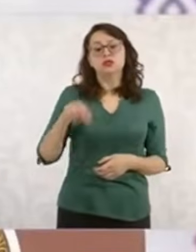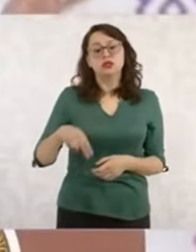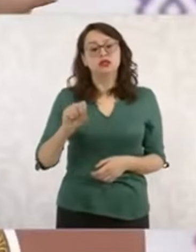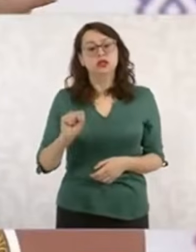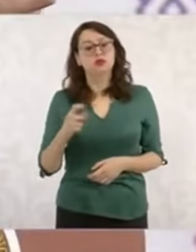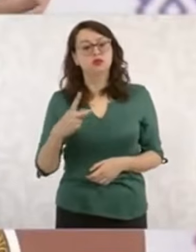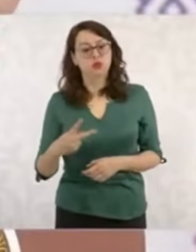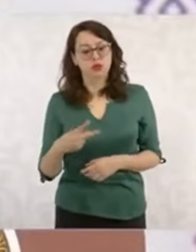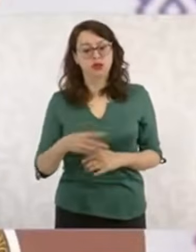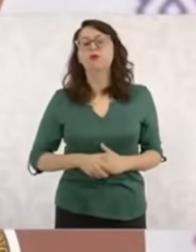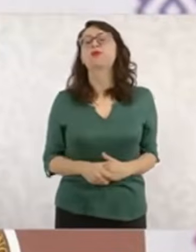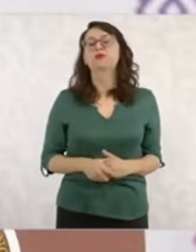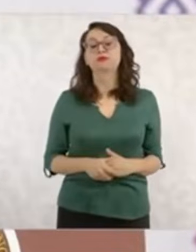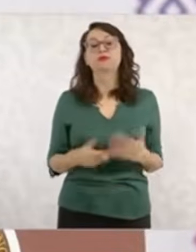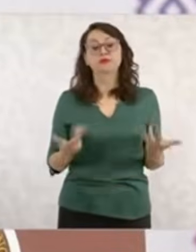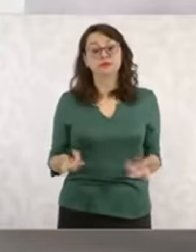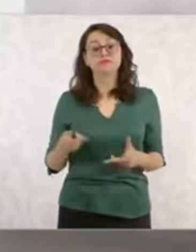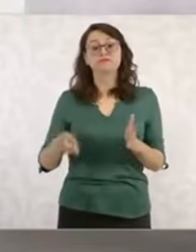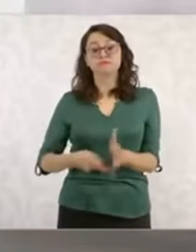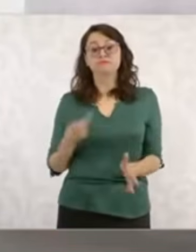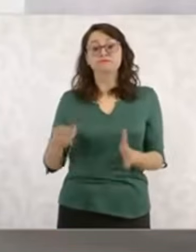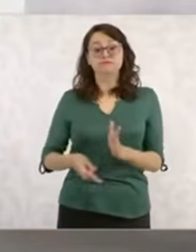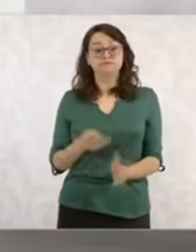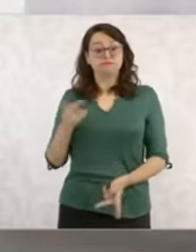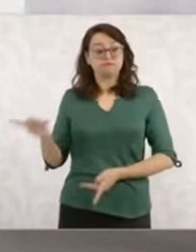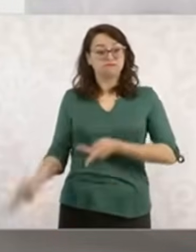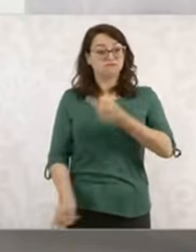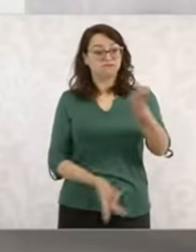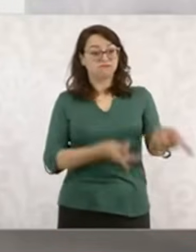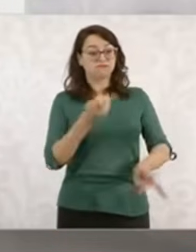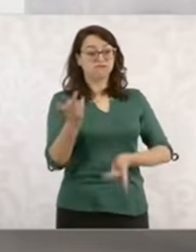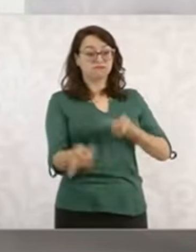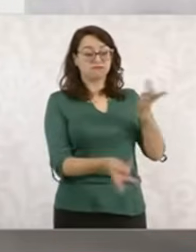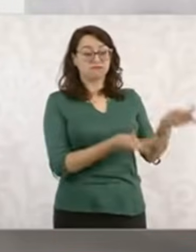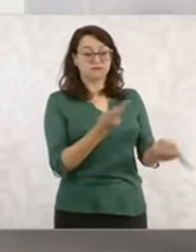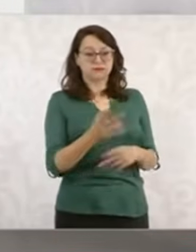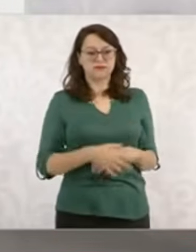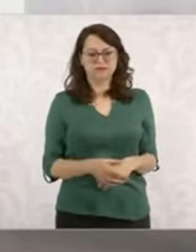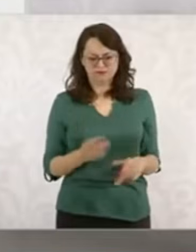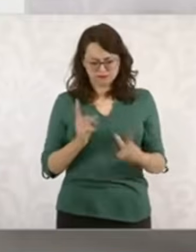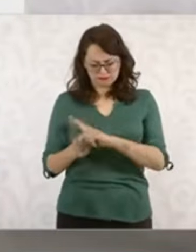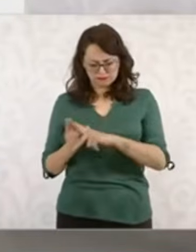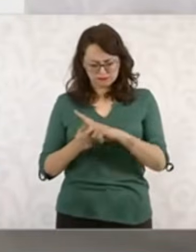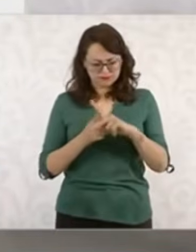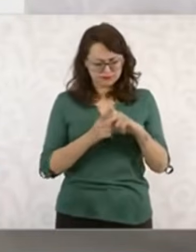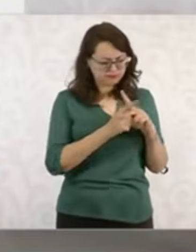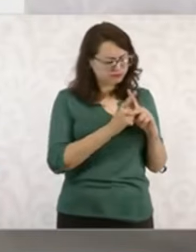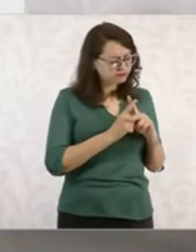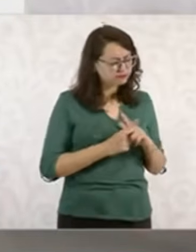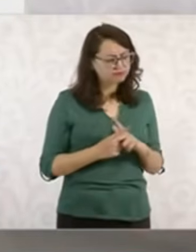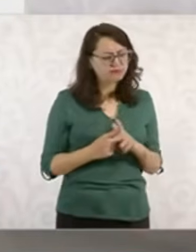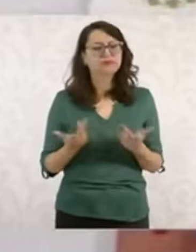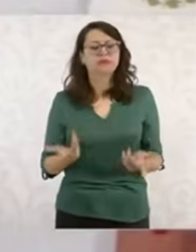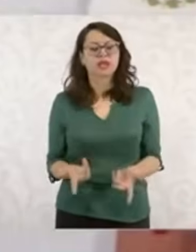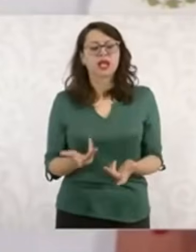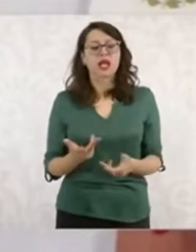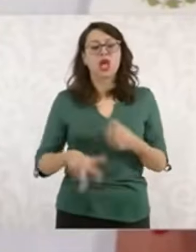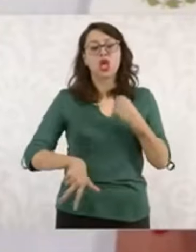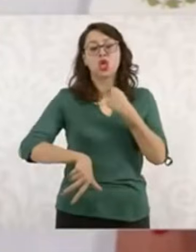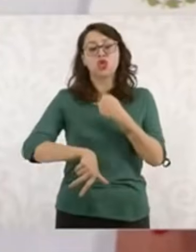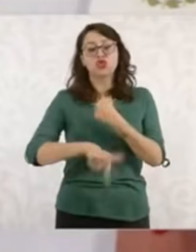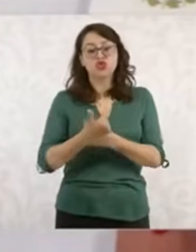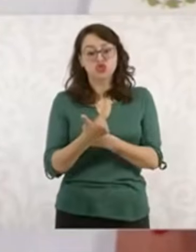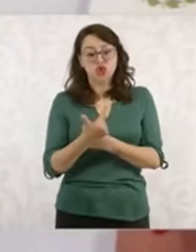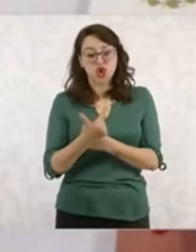Pública. Es una encuesta continua. Los resultados que se presentan en este momento son de